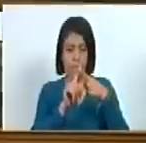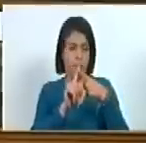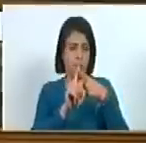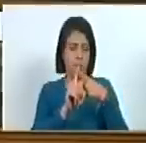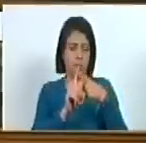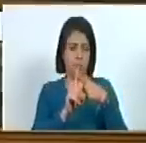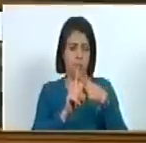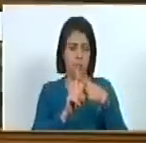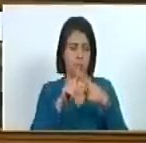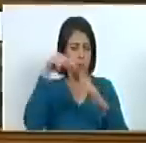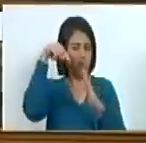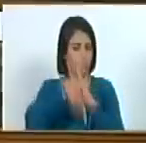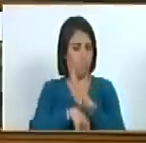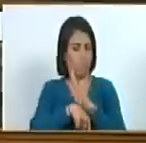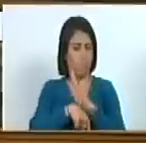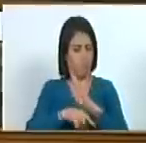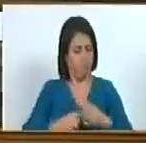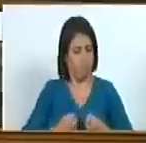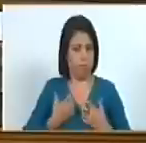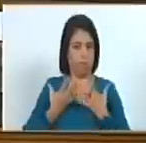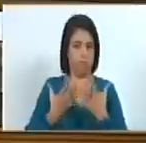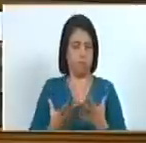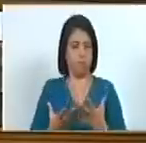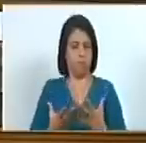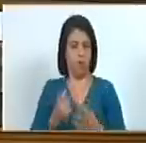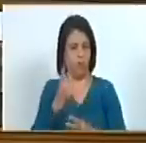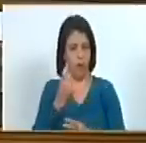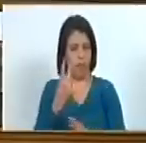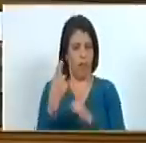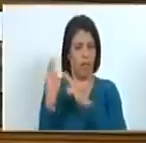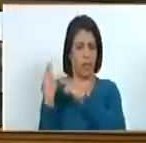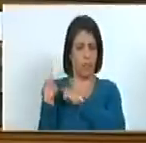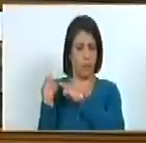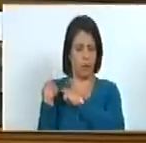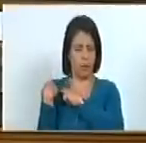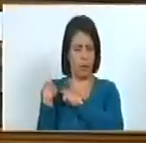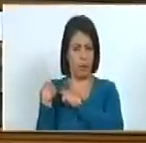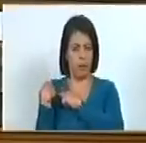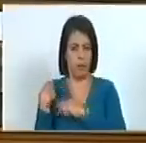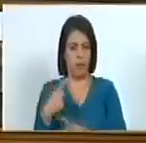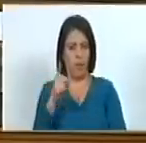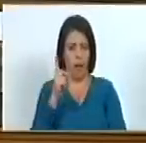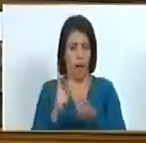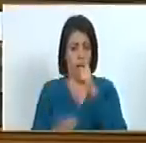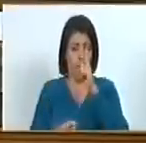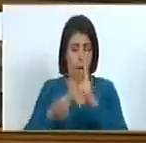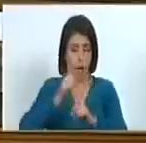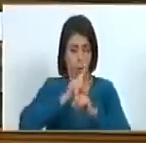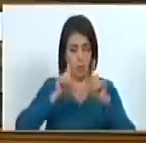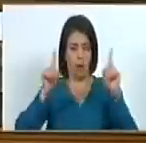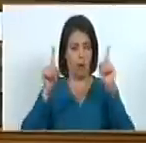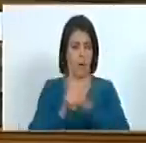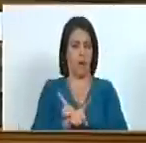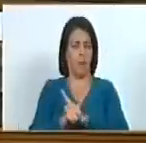es su profunda compulsión a la irresponsabilidad. Si algo